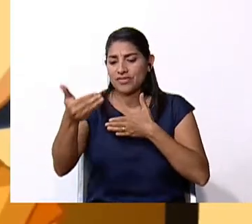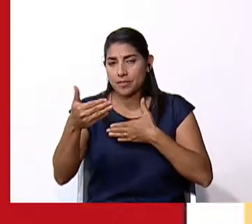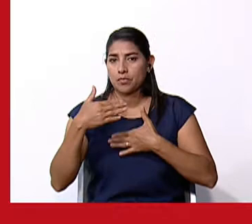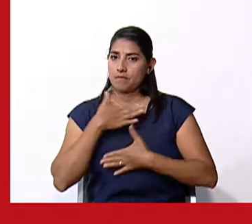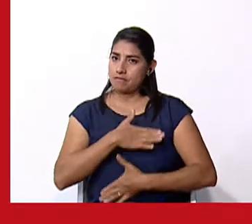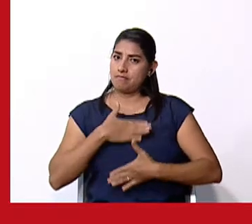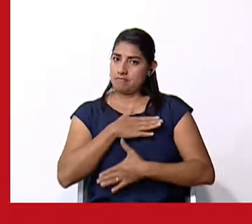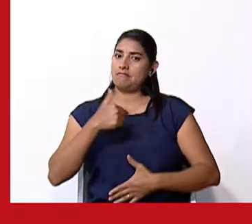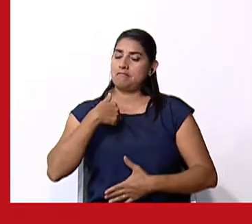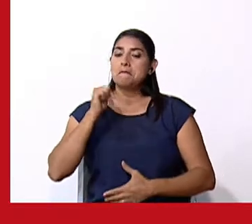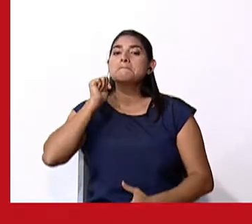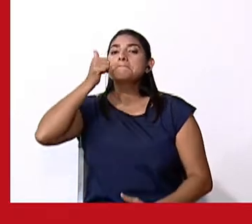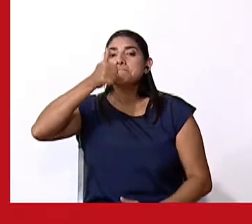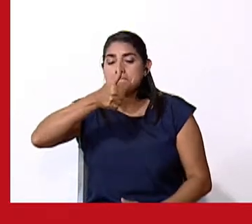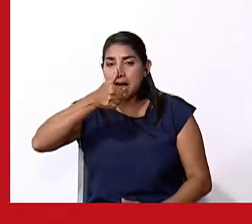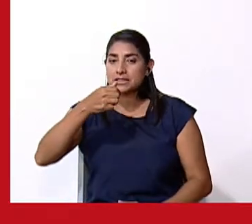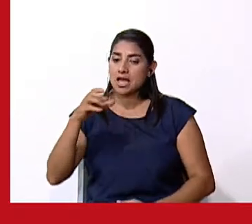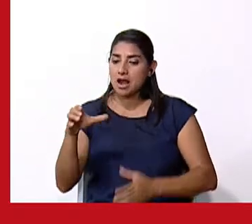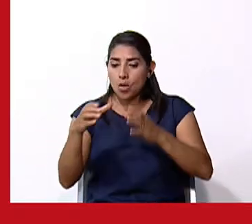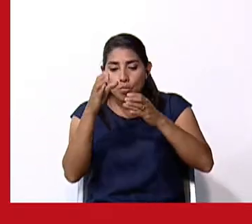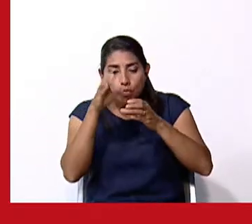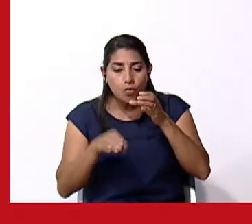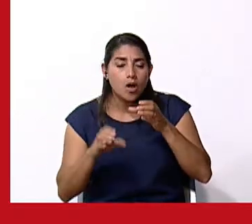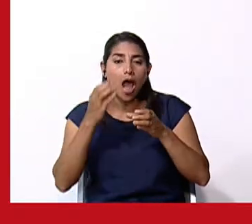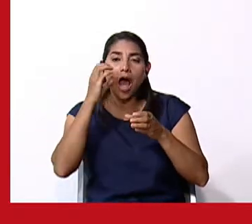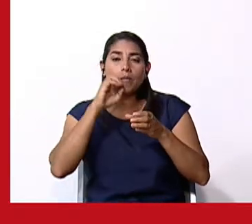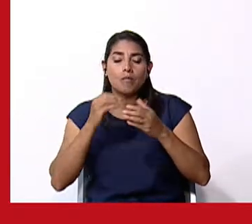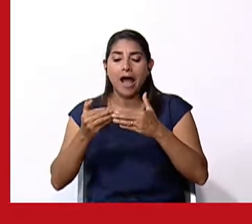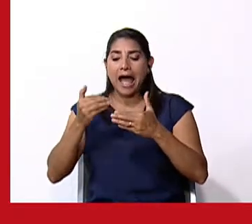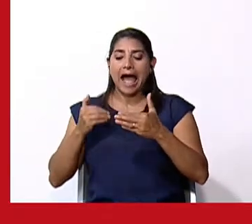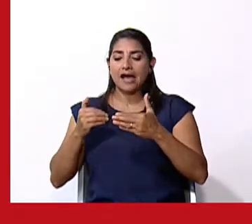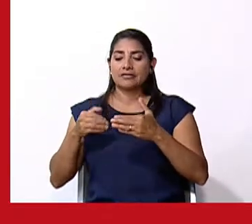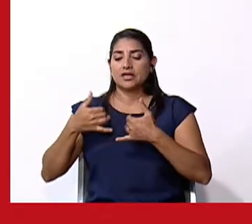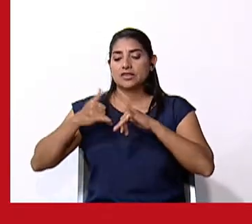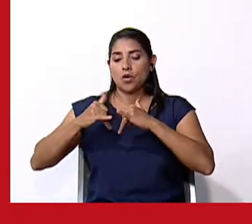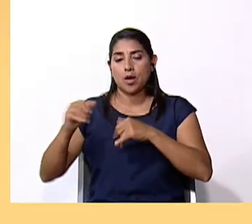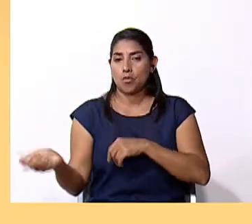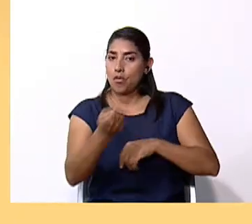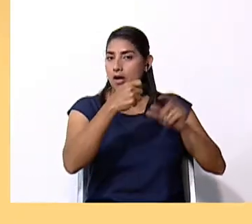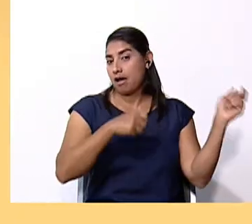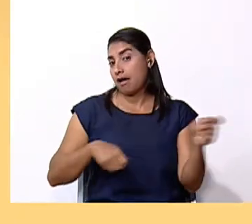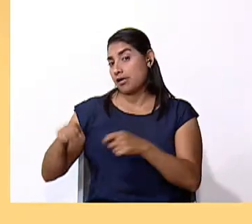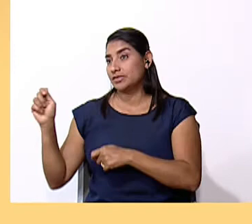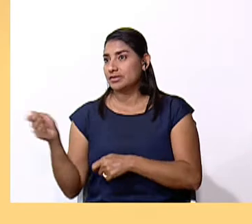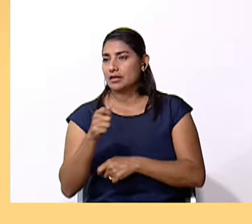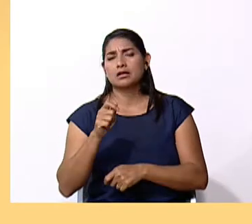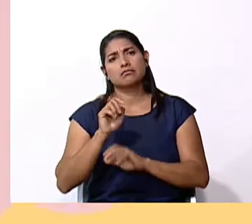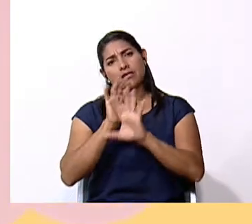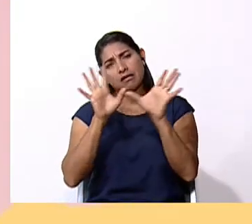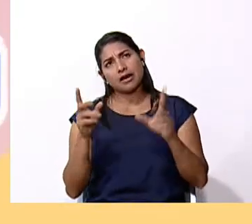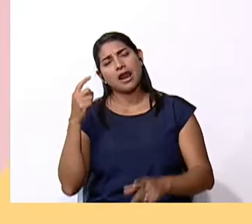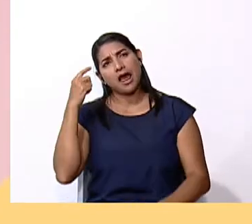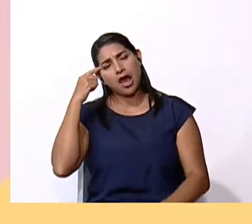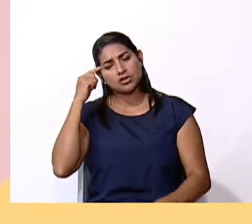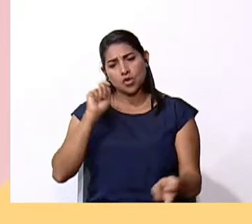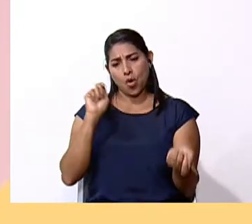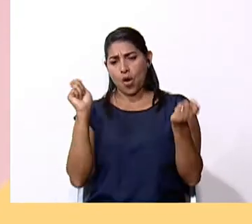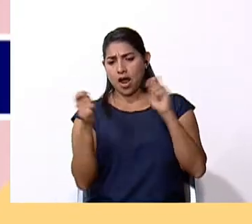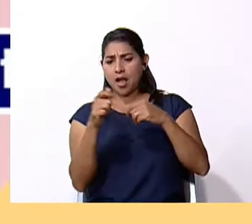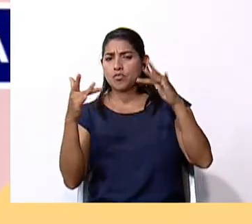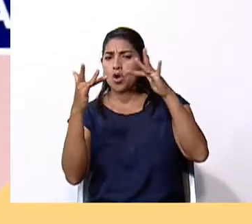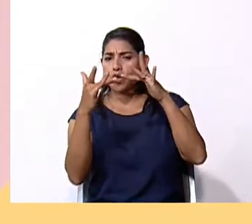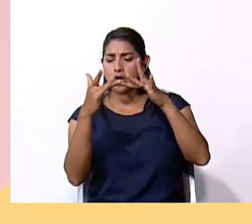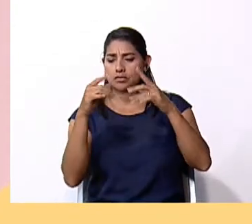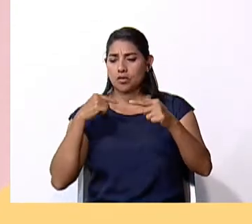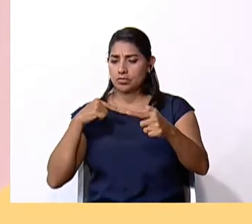sería... Mañana comeremos pastel de chocolate antes que juguemos al tenis. Claro, si cambio el conector,